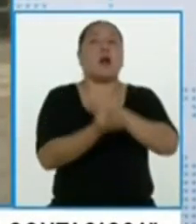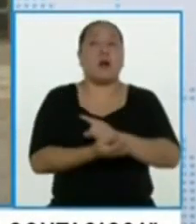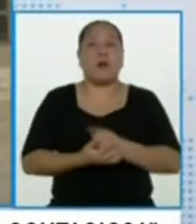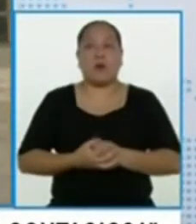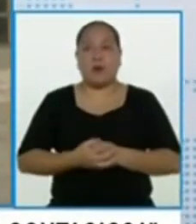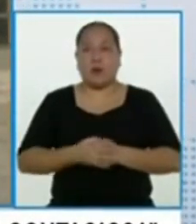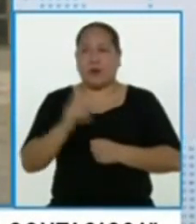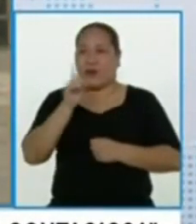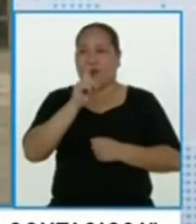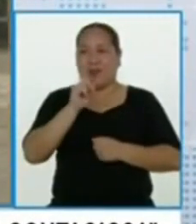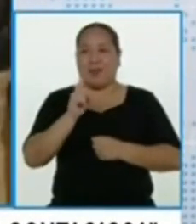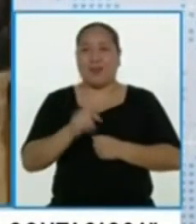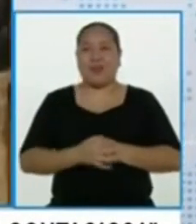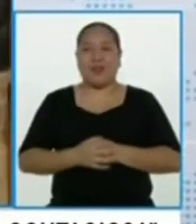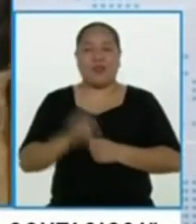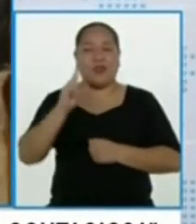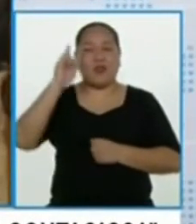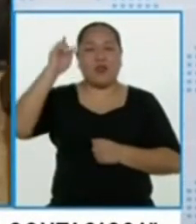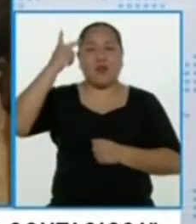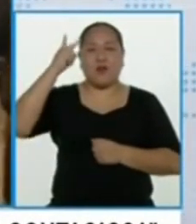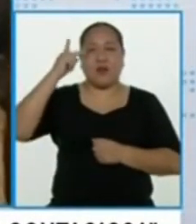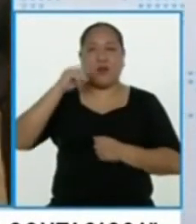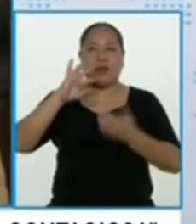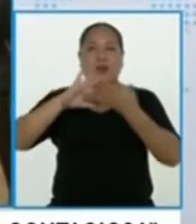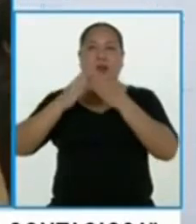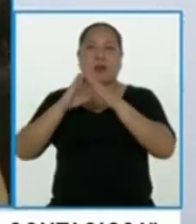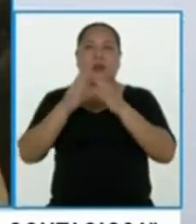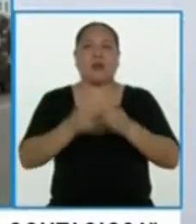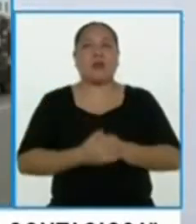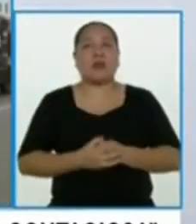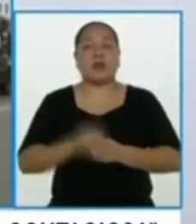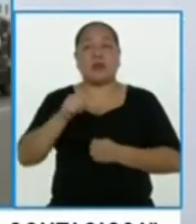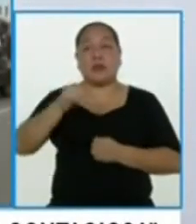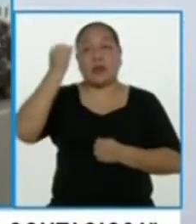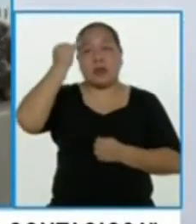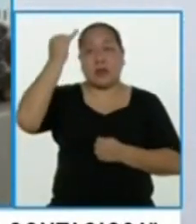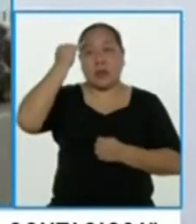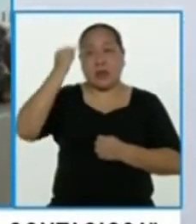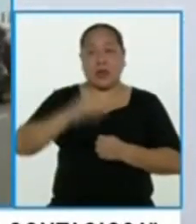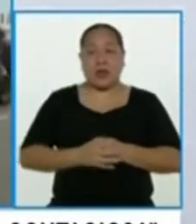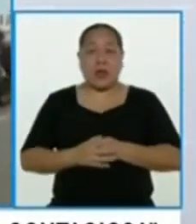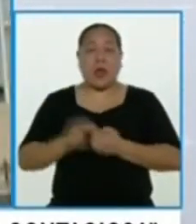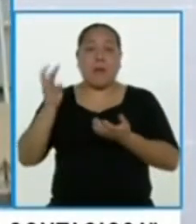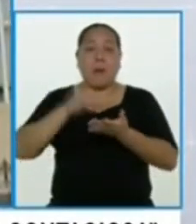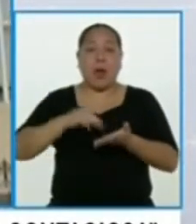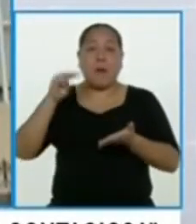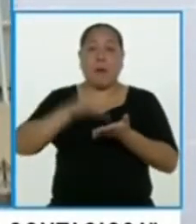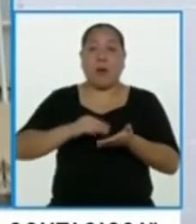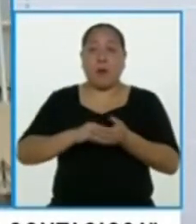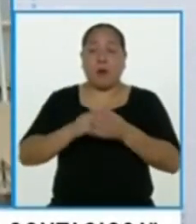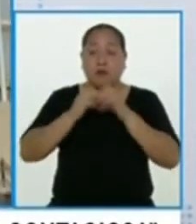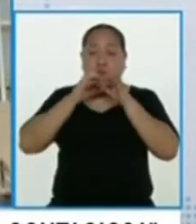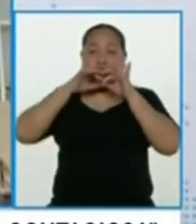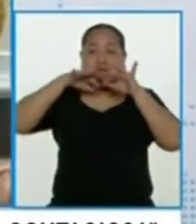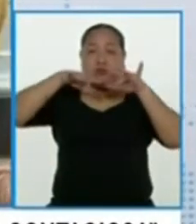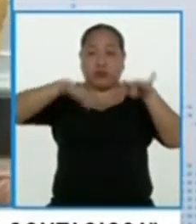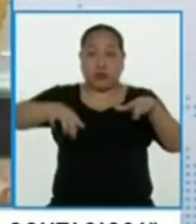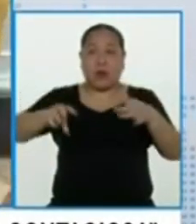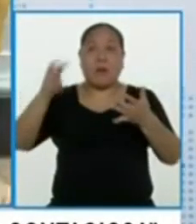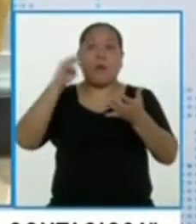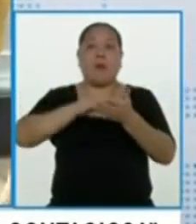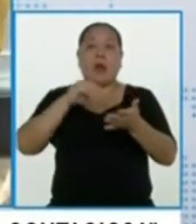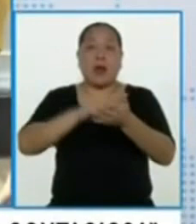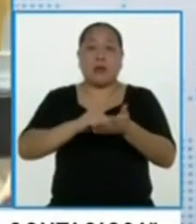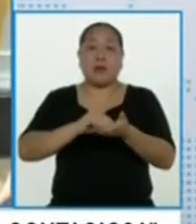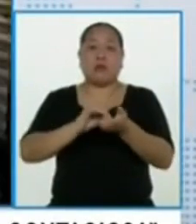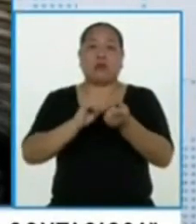No, no es así. No confundamos a la población. La idea es de que si el virus se replica más y hay más casos, mayor la probabilidad de mutaciones. Cuando se